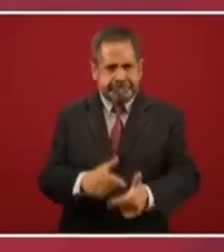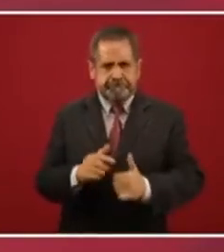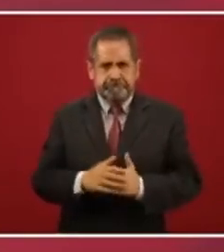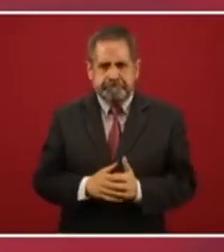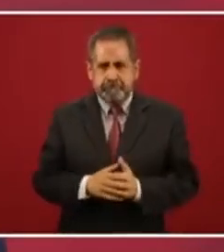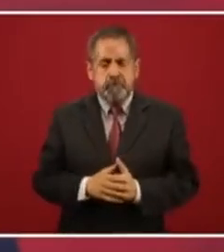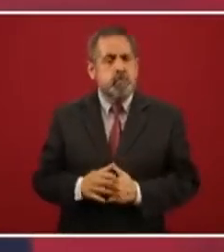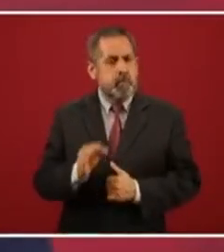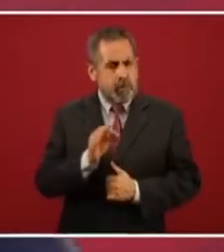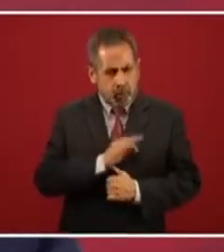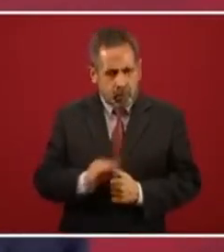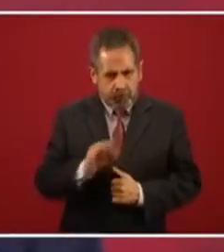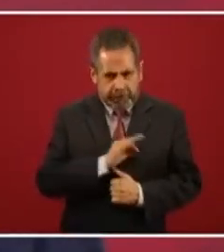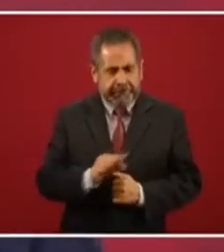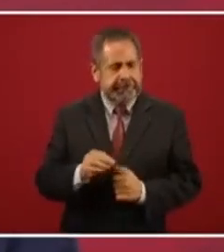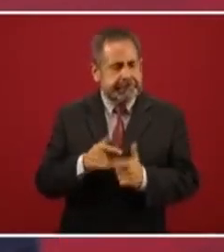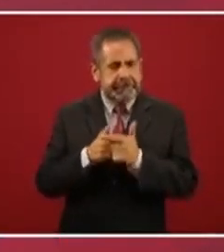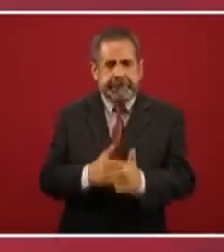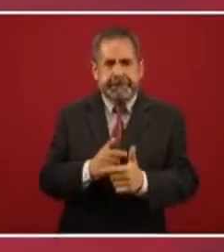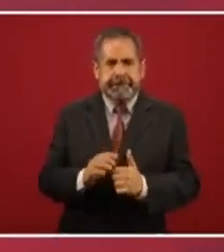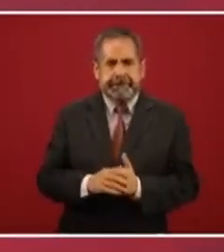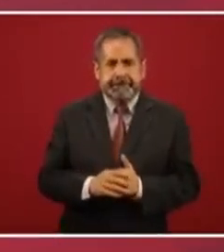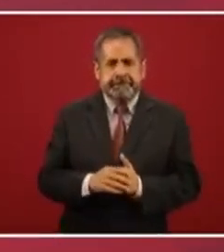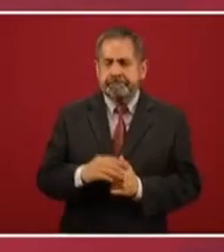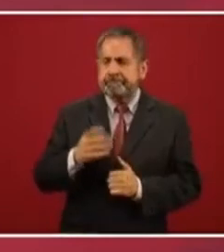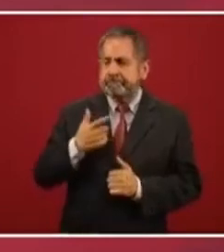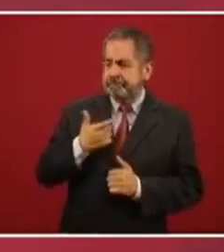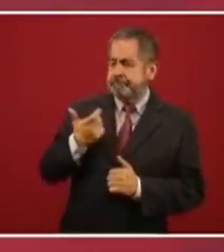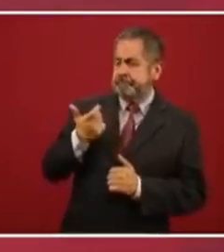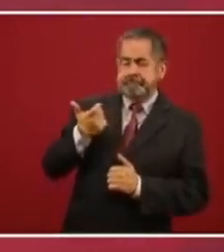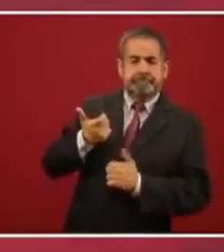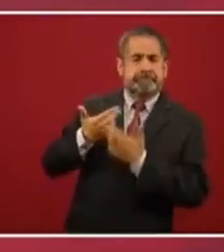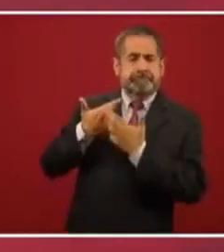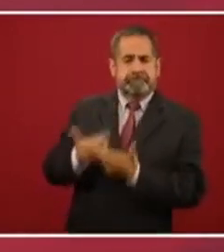Nos permite tener recursos